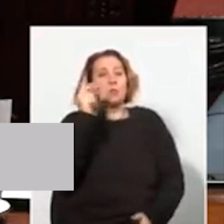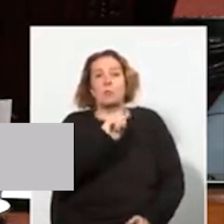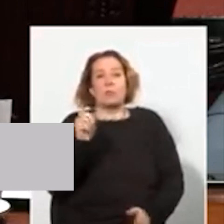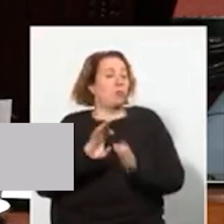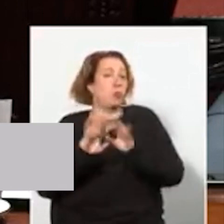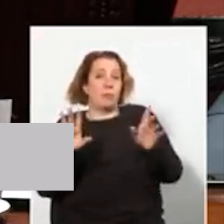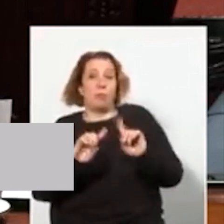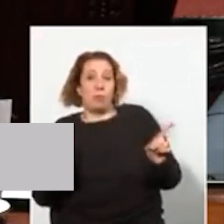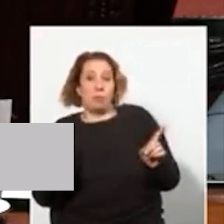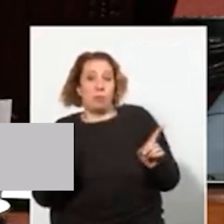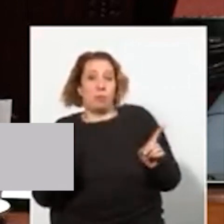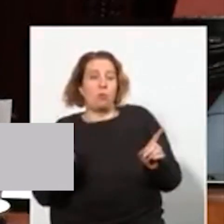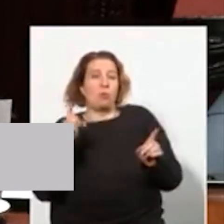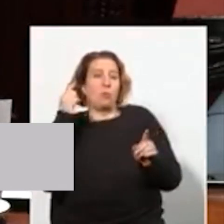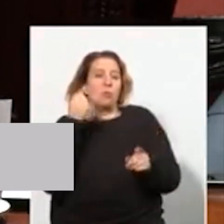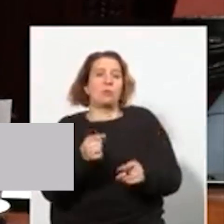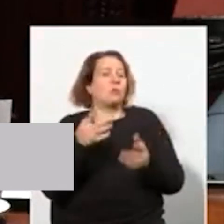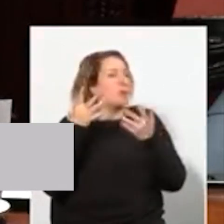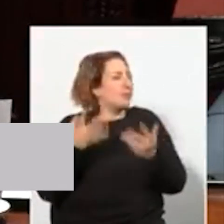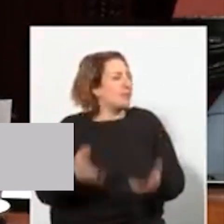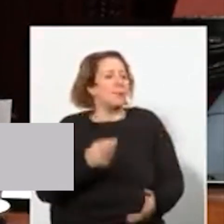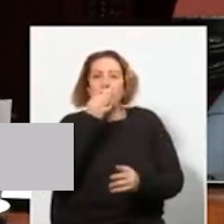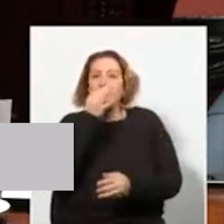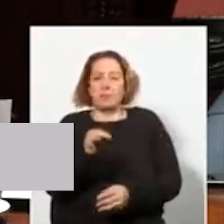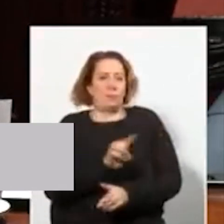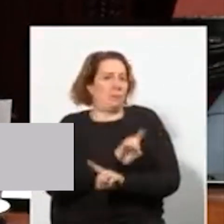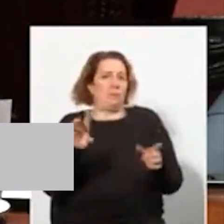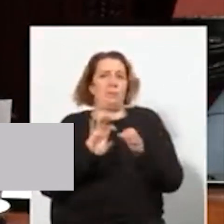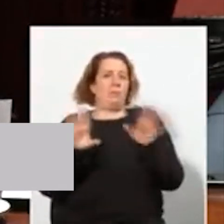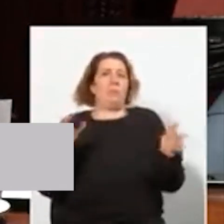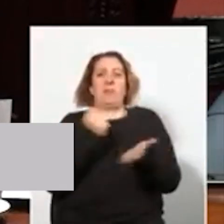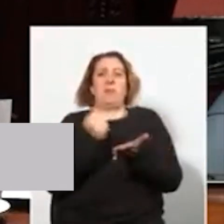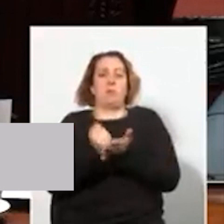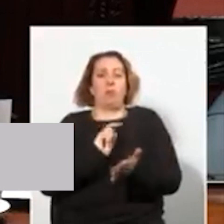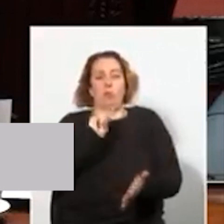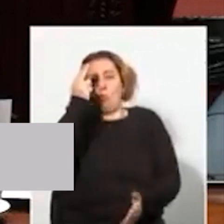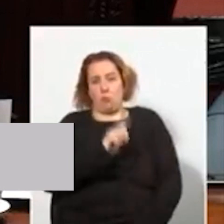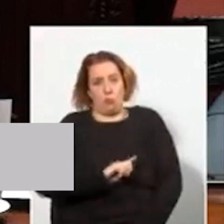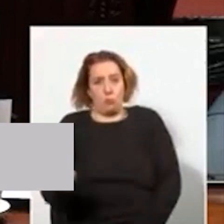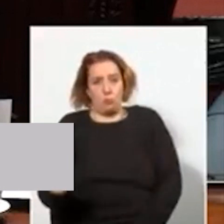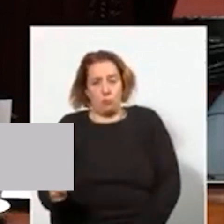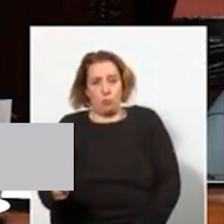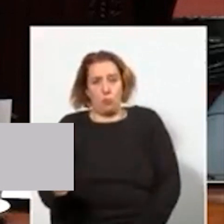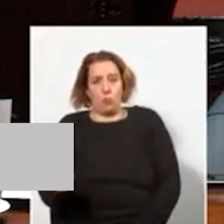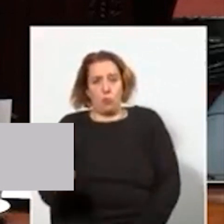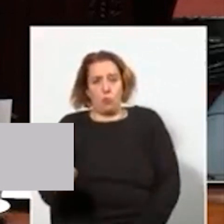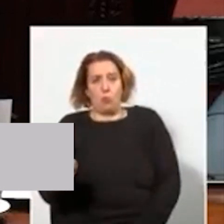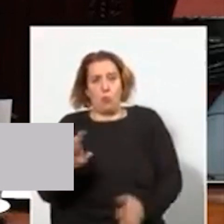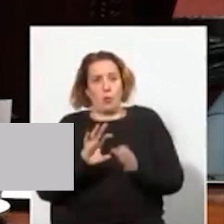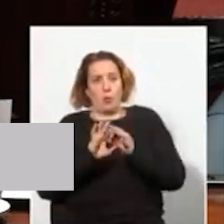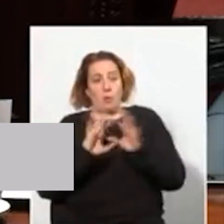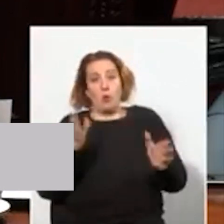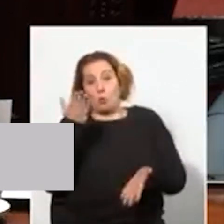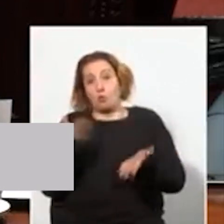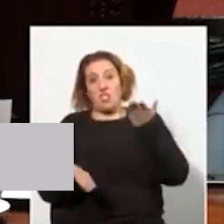liberó. Eso es algo que se ha querido instalar. No lo liberó el pasaporte uruguayo, de ninguna manera. Lo que lo liberó fue